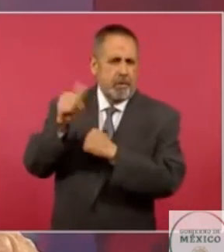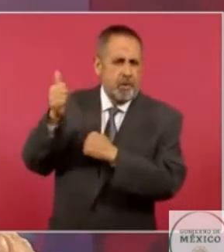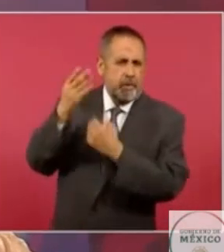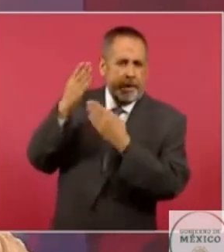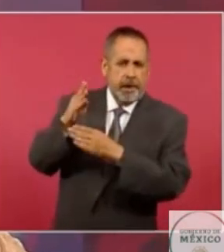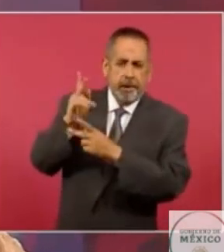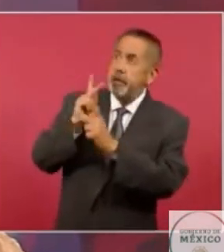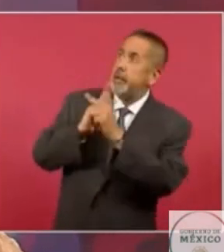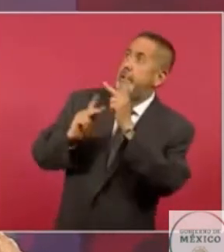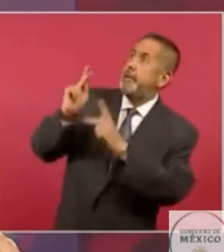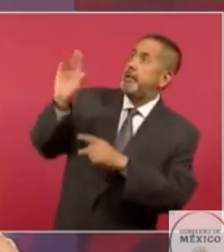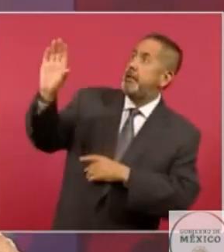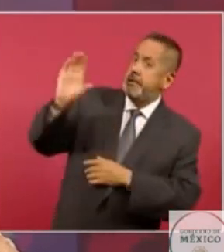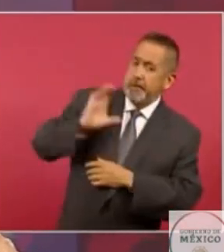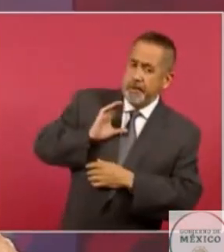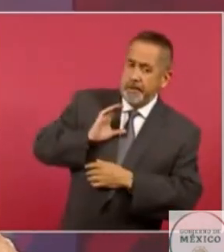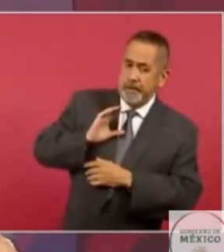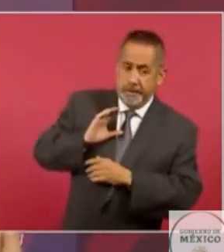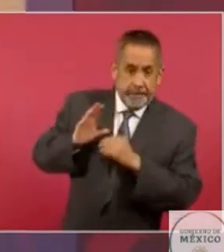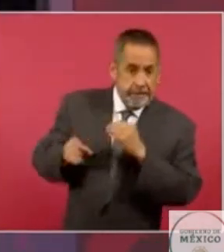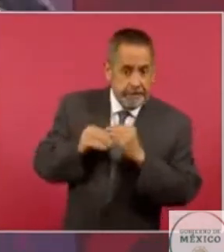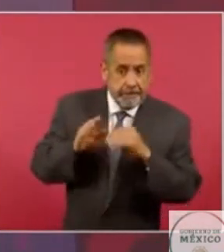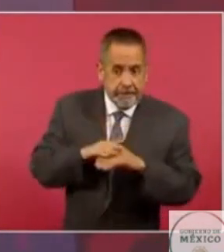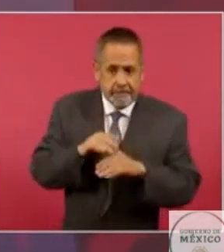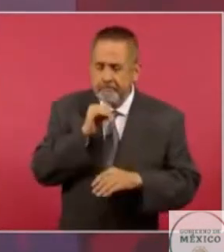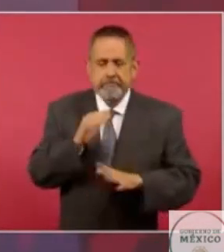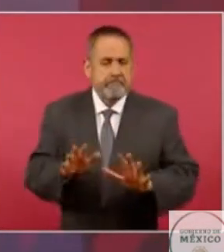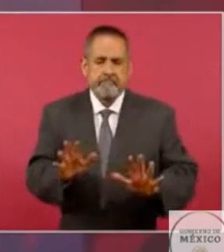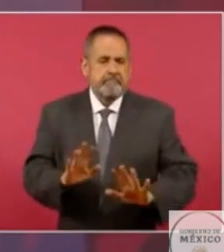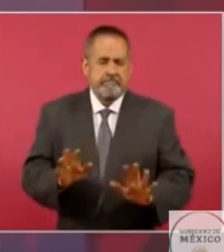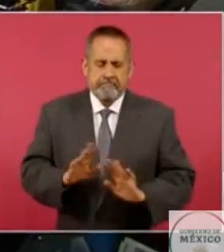deuda adicional, hoy